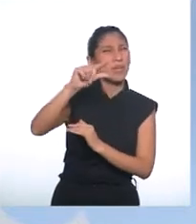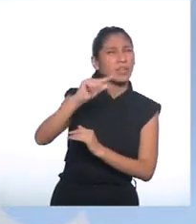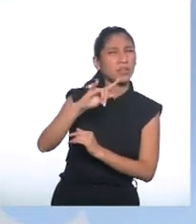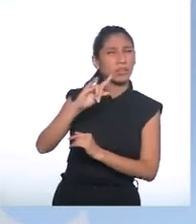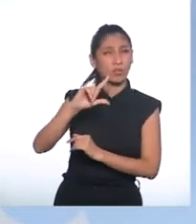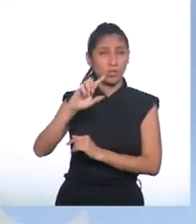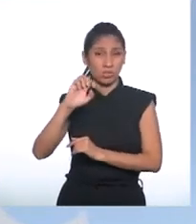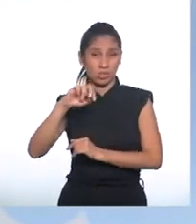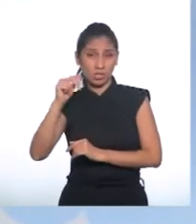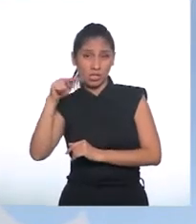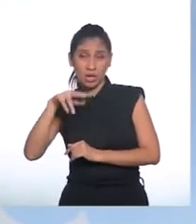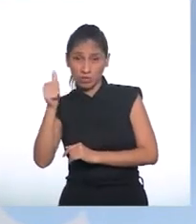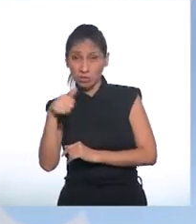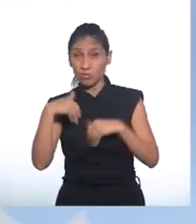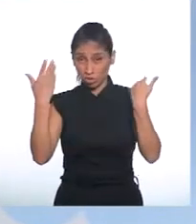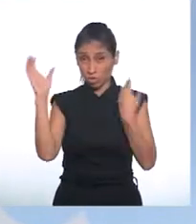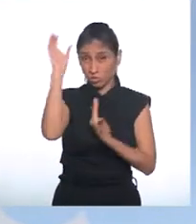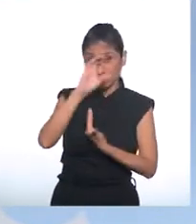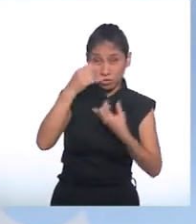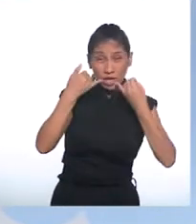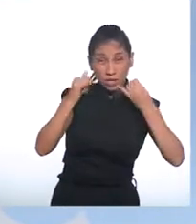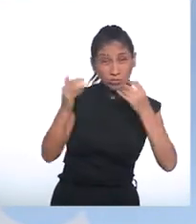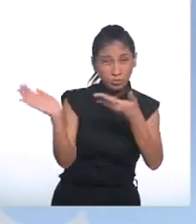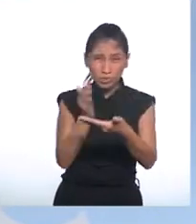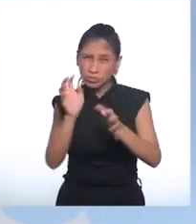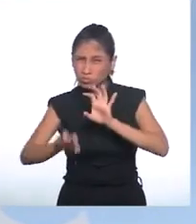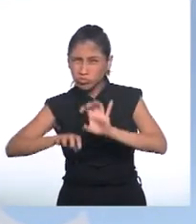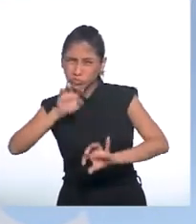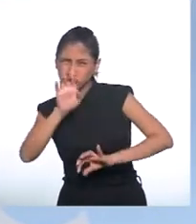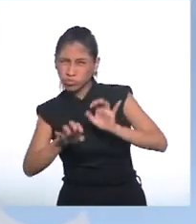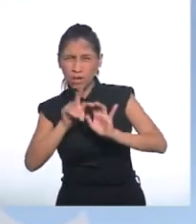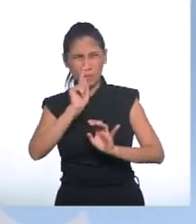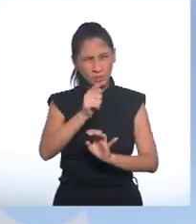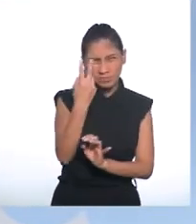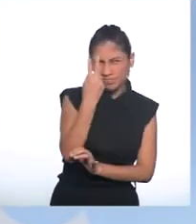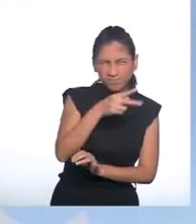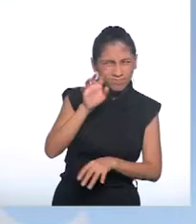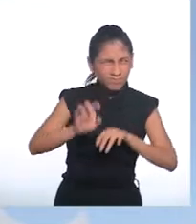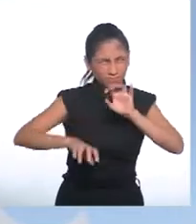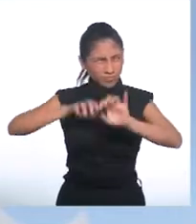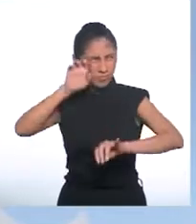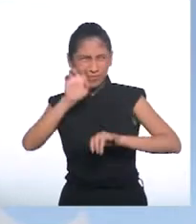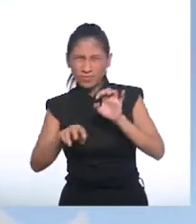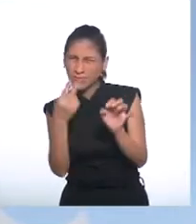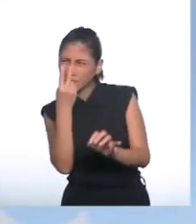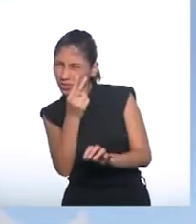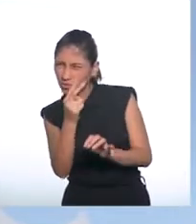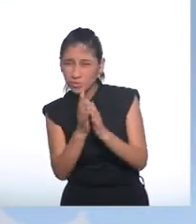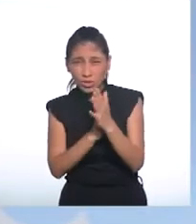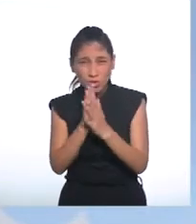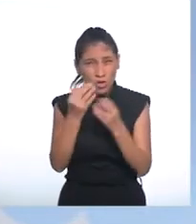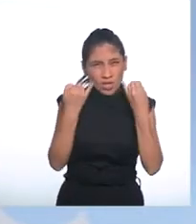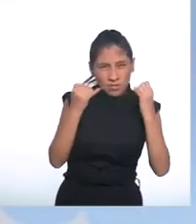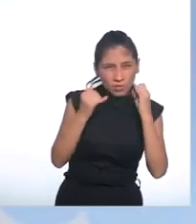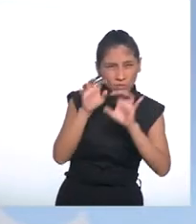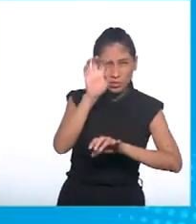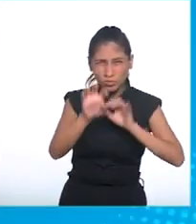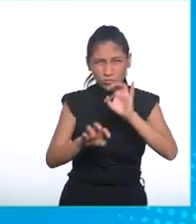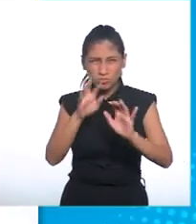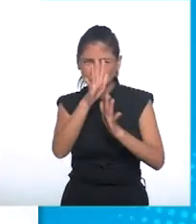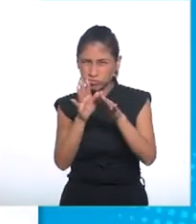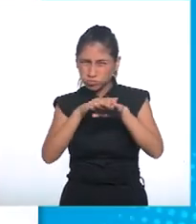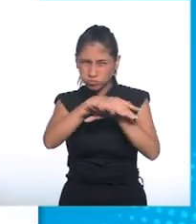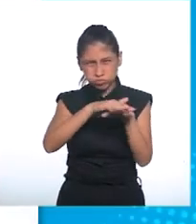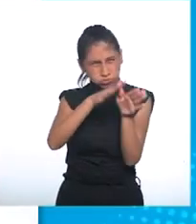información relevante a esto? Estoy segura que ya se han hecho estudios previos. Repasando bases de datos, adquiriendo información,